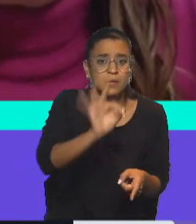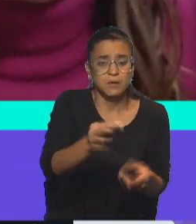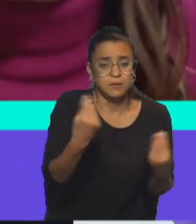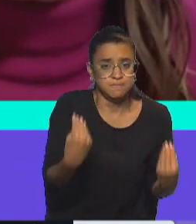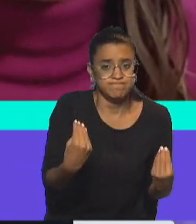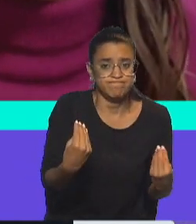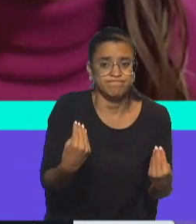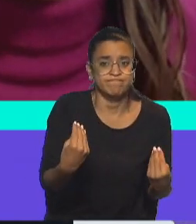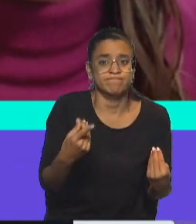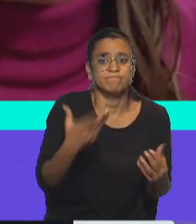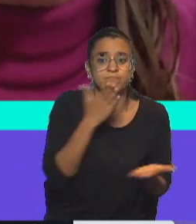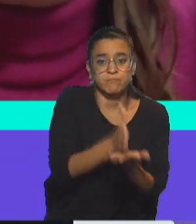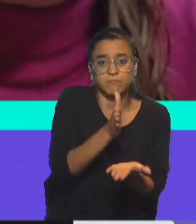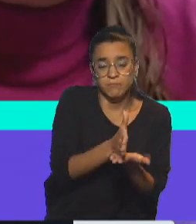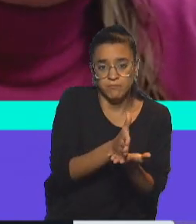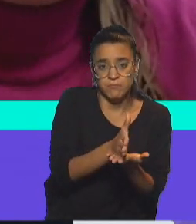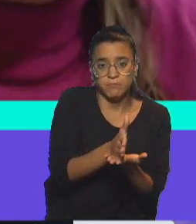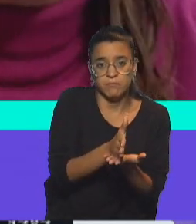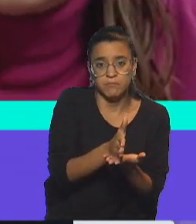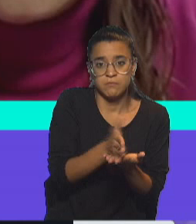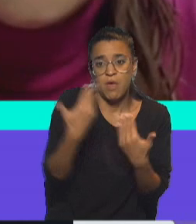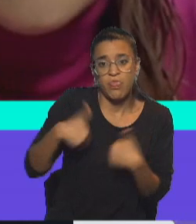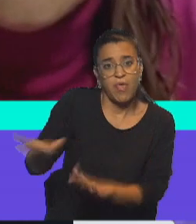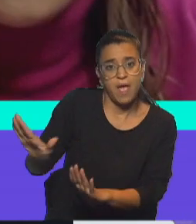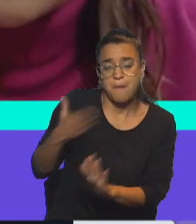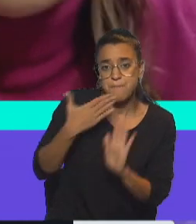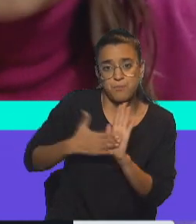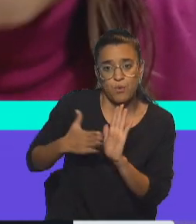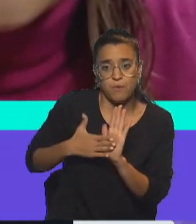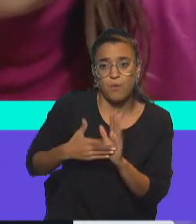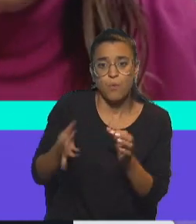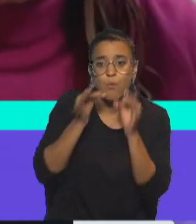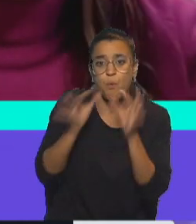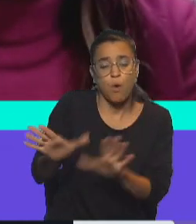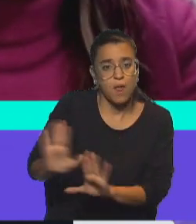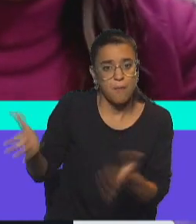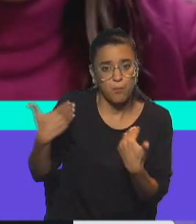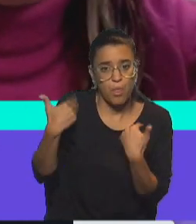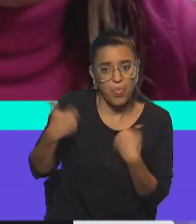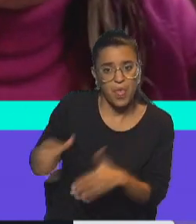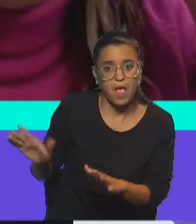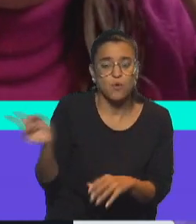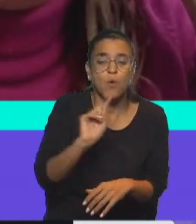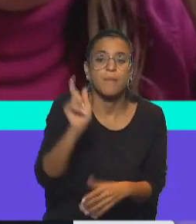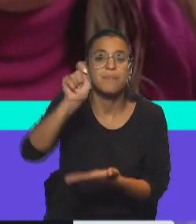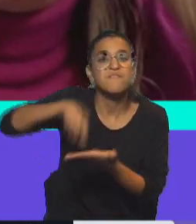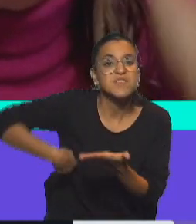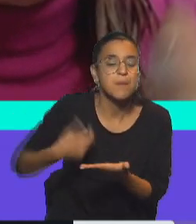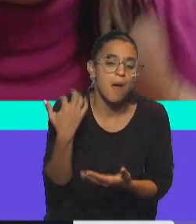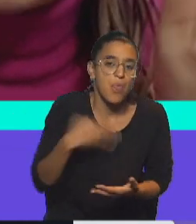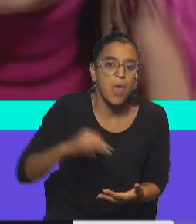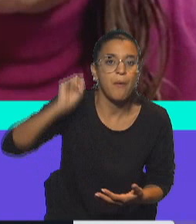que tienen el derecho de dejar el ensayo clínico cuando quieran. No es una cosa que uno firma y tiene